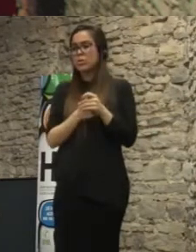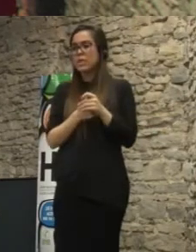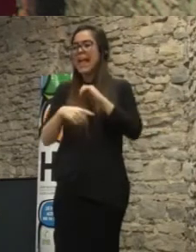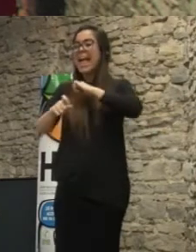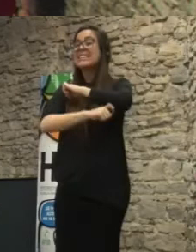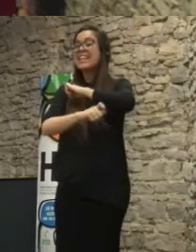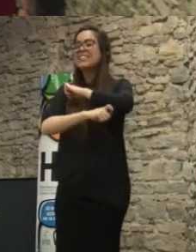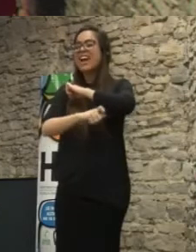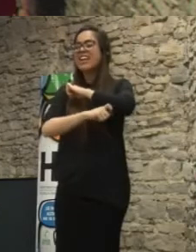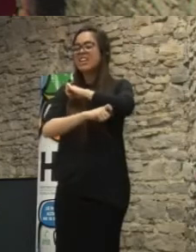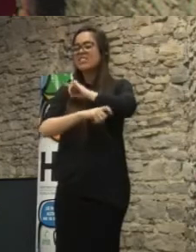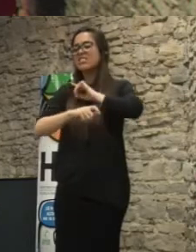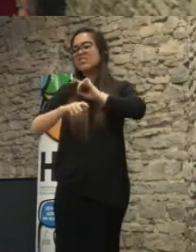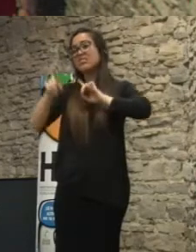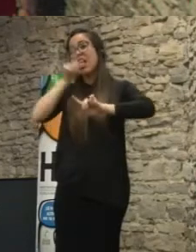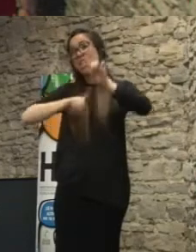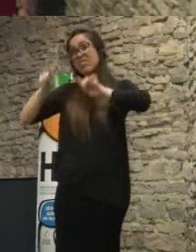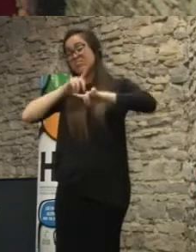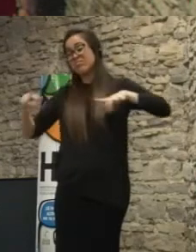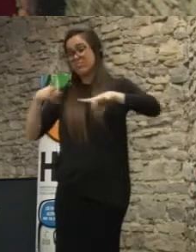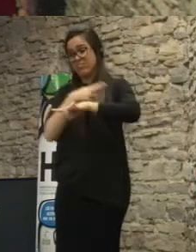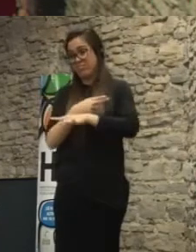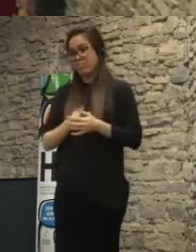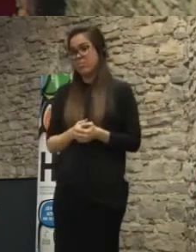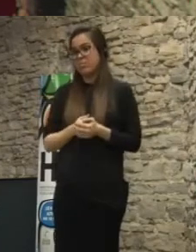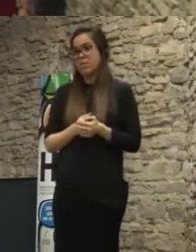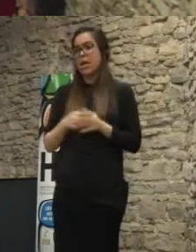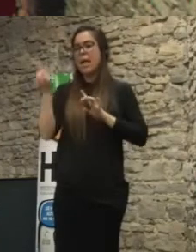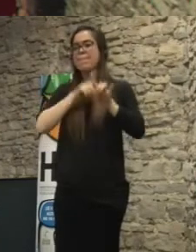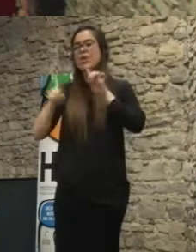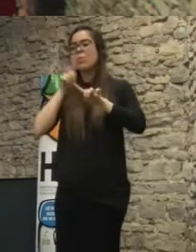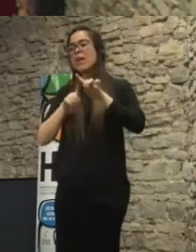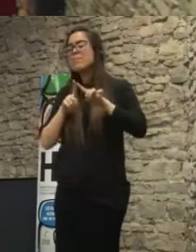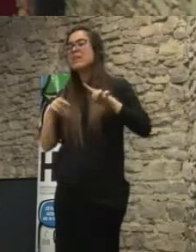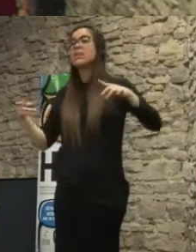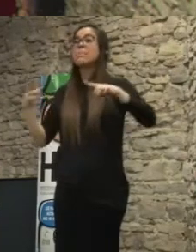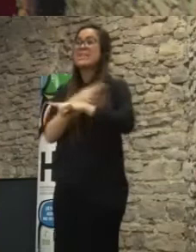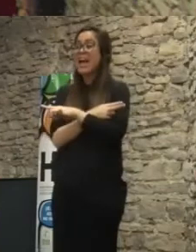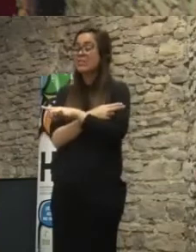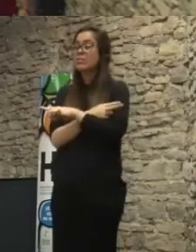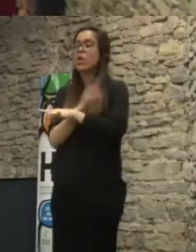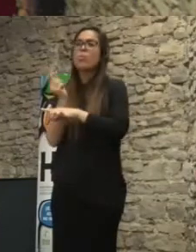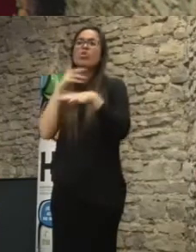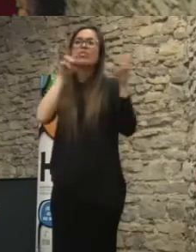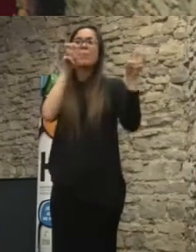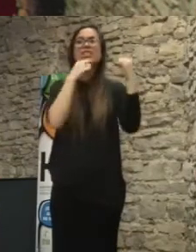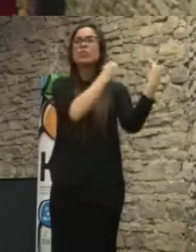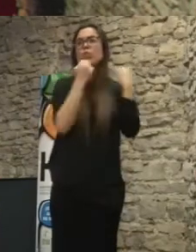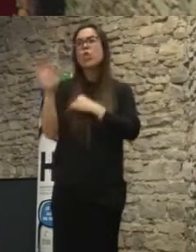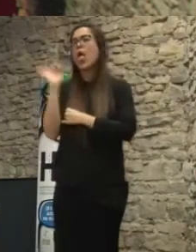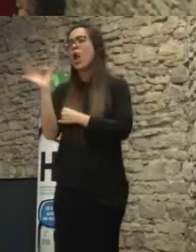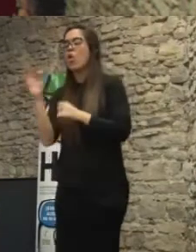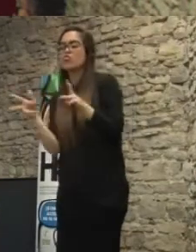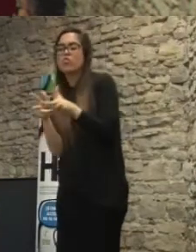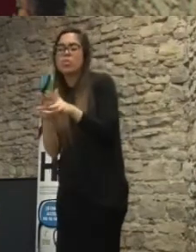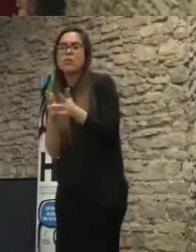que puedan tener las asociaciones. Tanto incidencia política en el sentido de más institucional, como incidencia social, es decir,